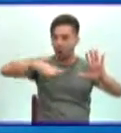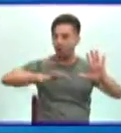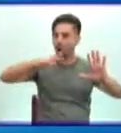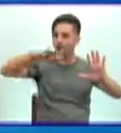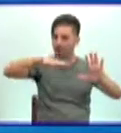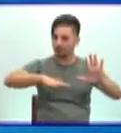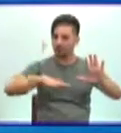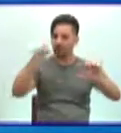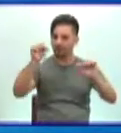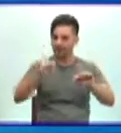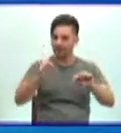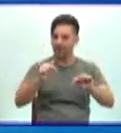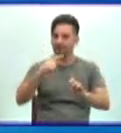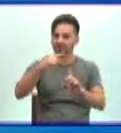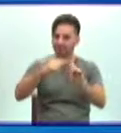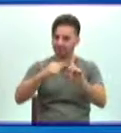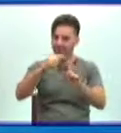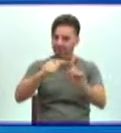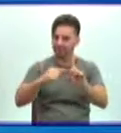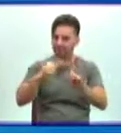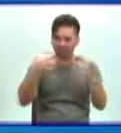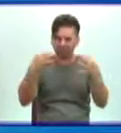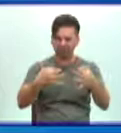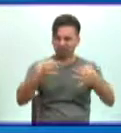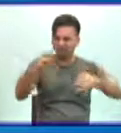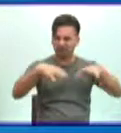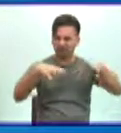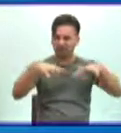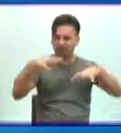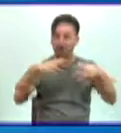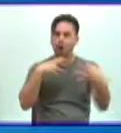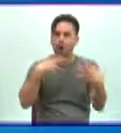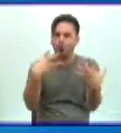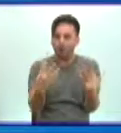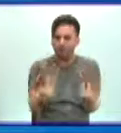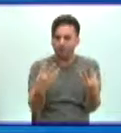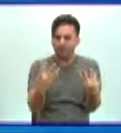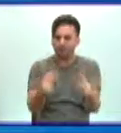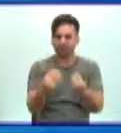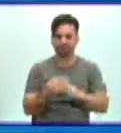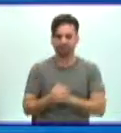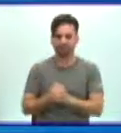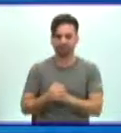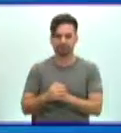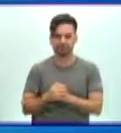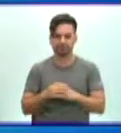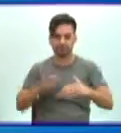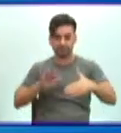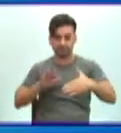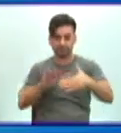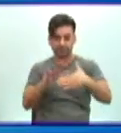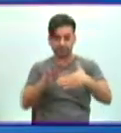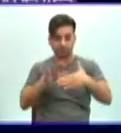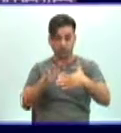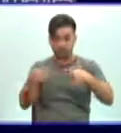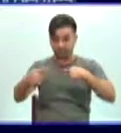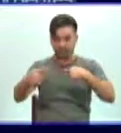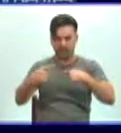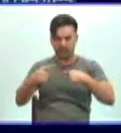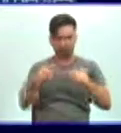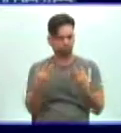temperaturas constantes y abundante humedad. Las más alejadas son secas y presentan temperaturas